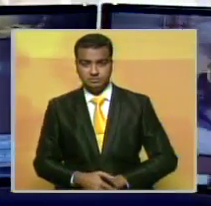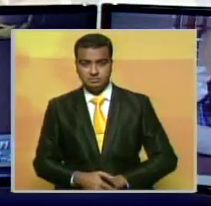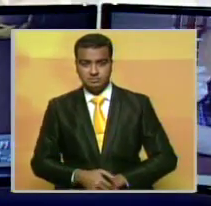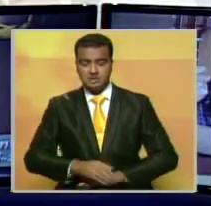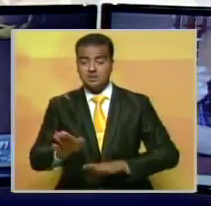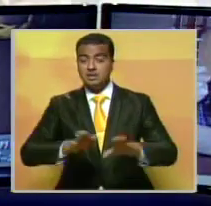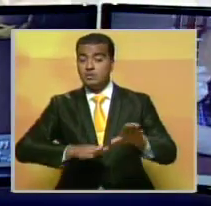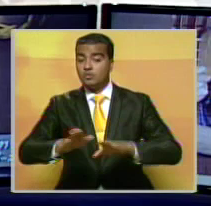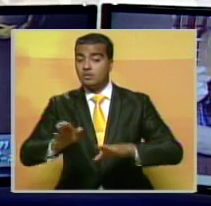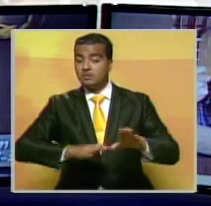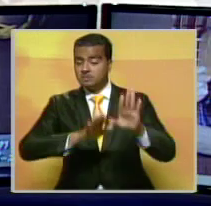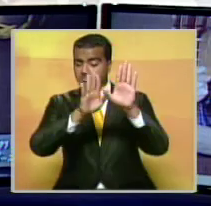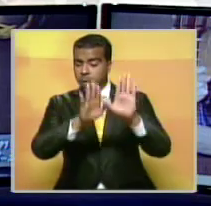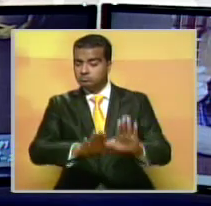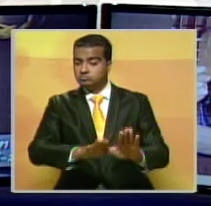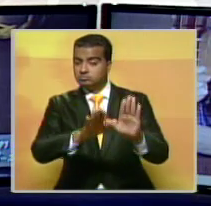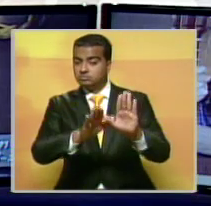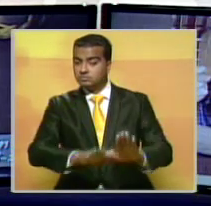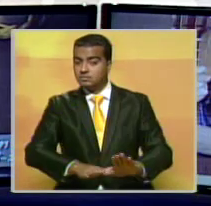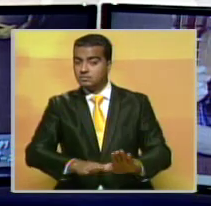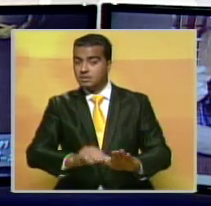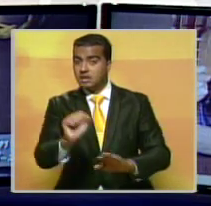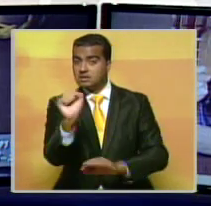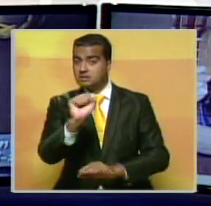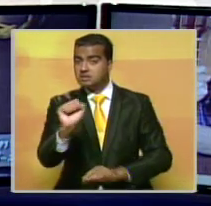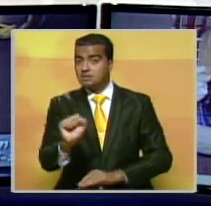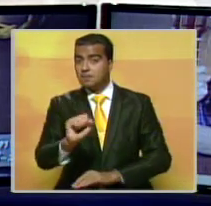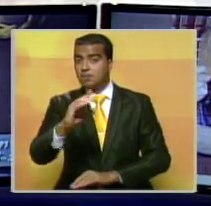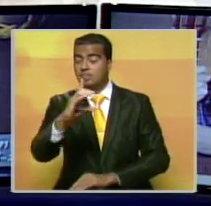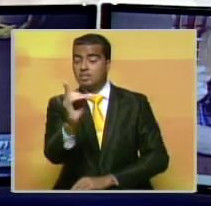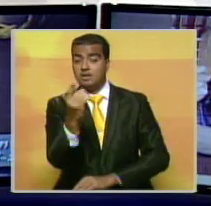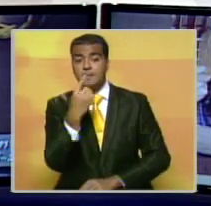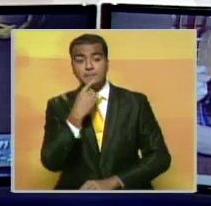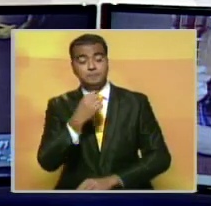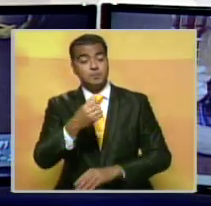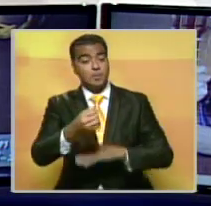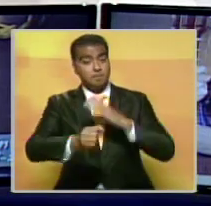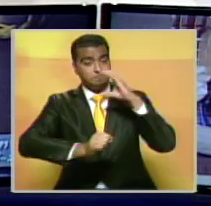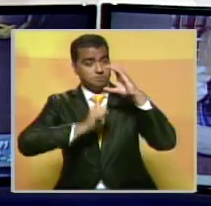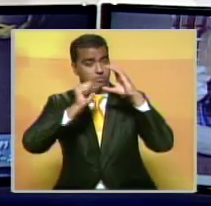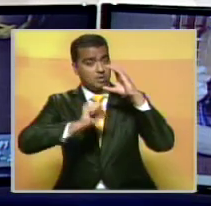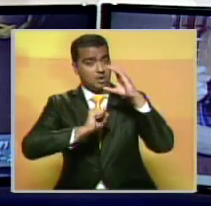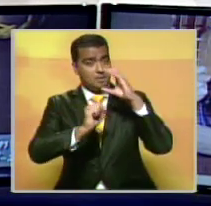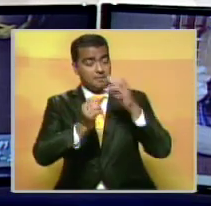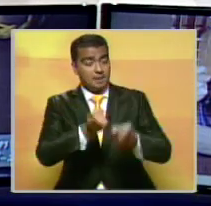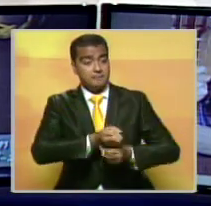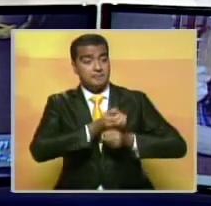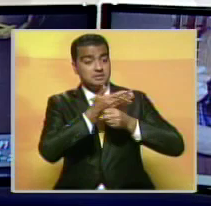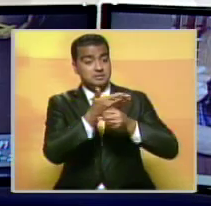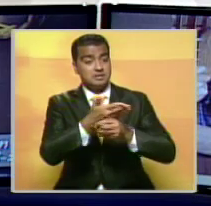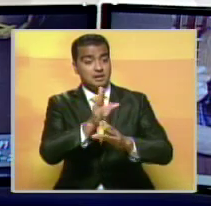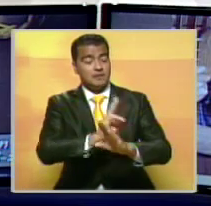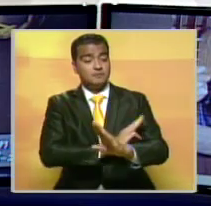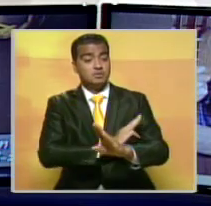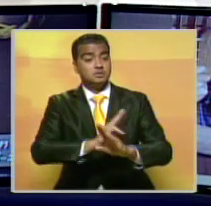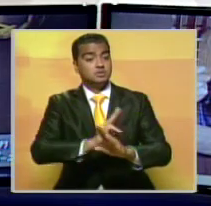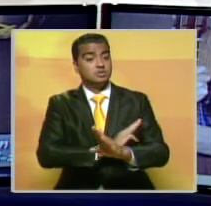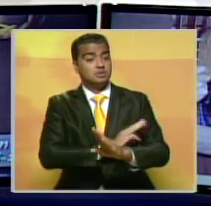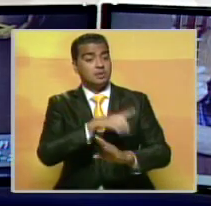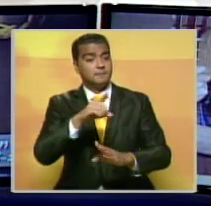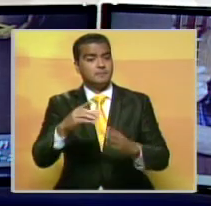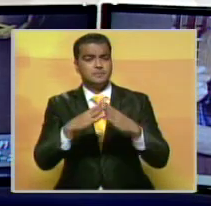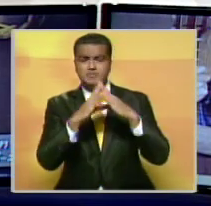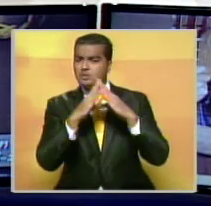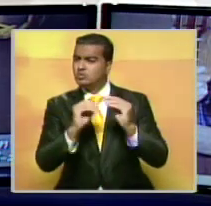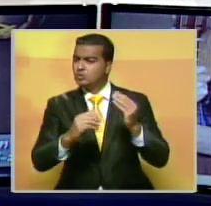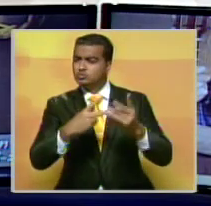jueves Portadas rinde homenaje a Simón Díaz. Un programa especial dedicado a la estrella más brillante de la música venezolana, y Sábado Sensacional dedicará